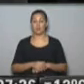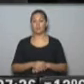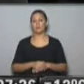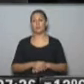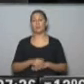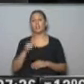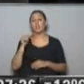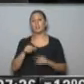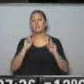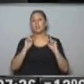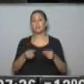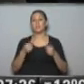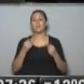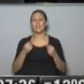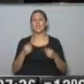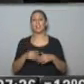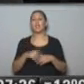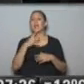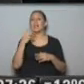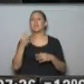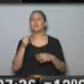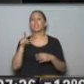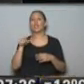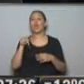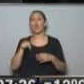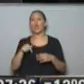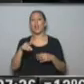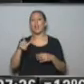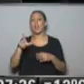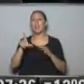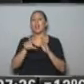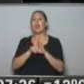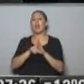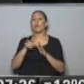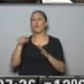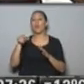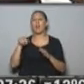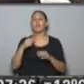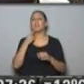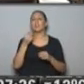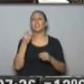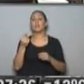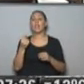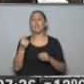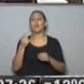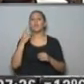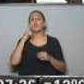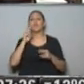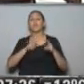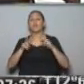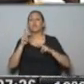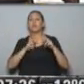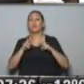vamos también a ocuparnos de la sesión especial que se realizará hoy en la legislatura portenia y que tiene como objetivo tratar